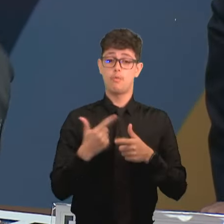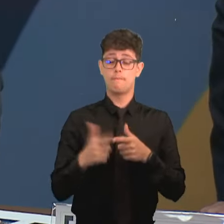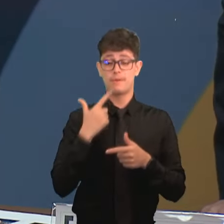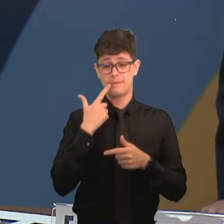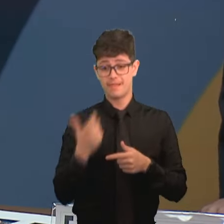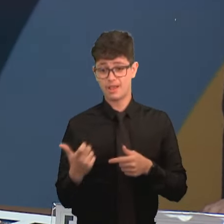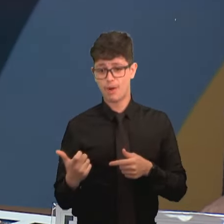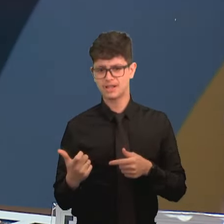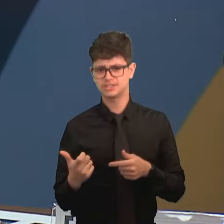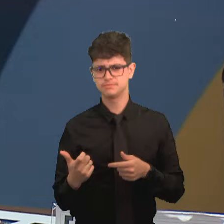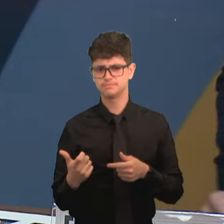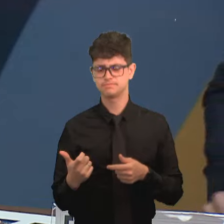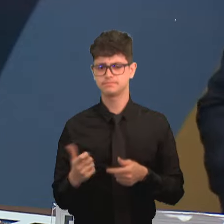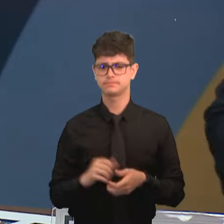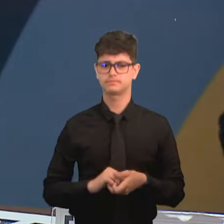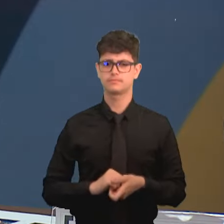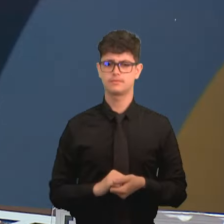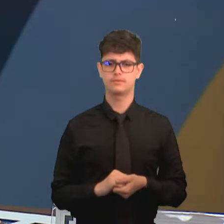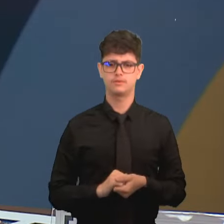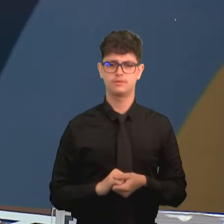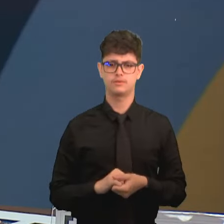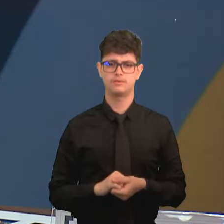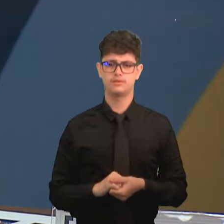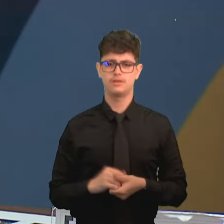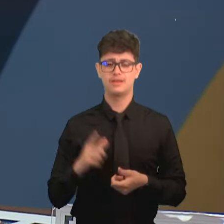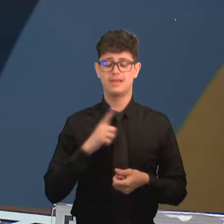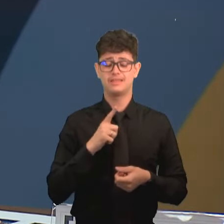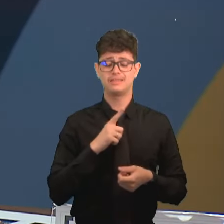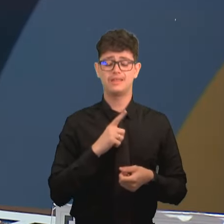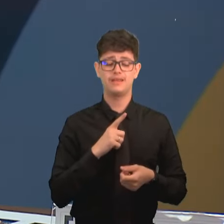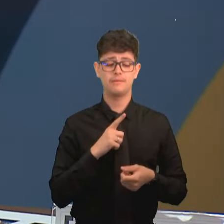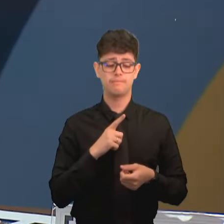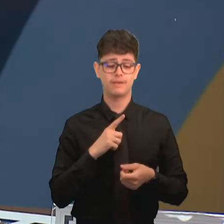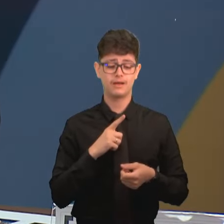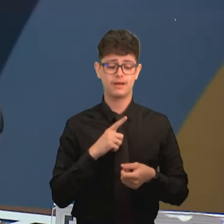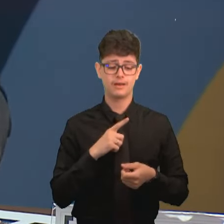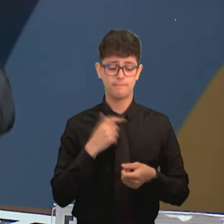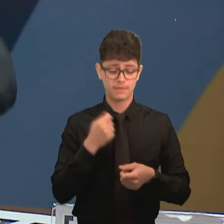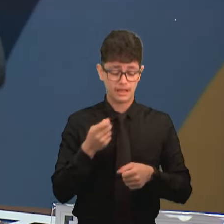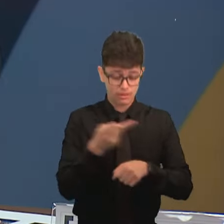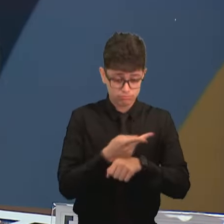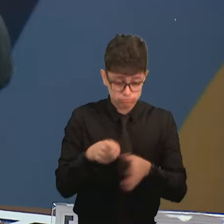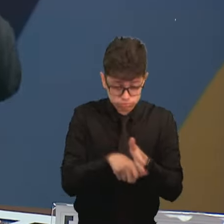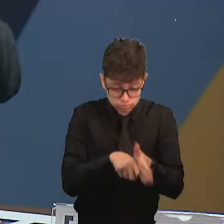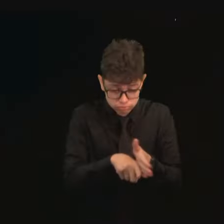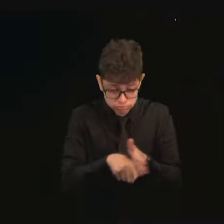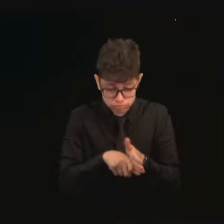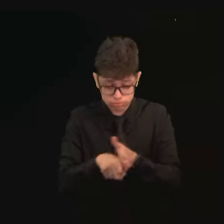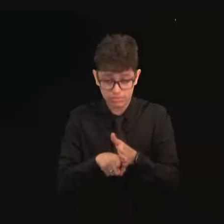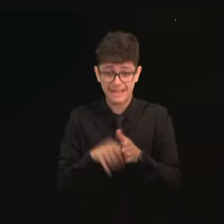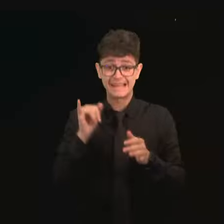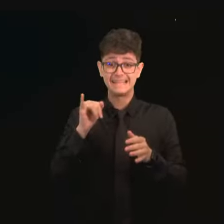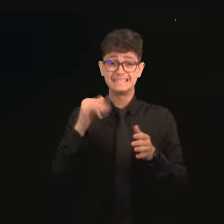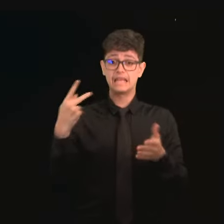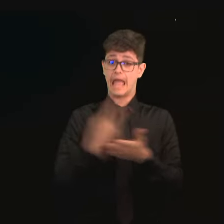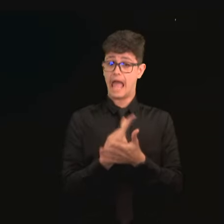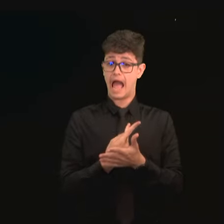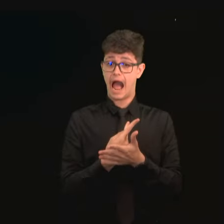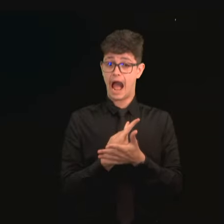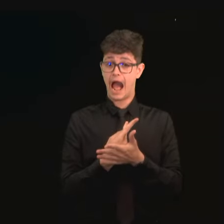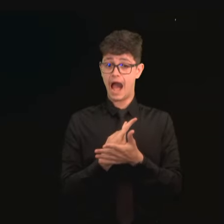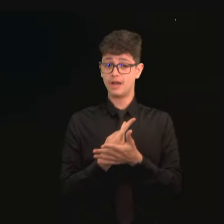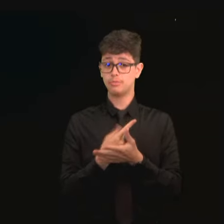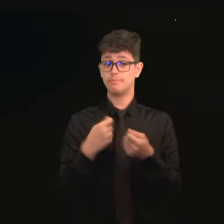Vimos uno de los grandes modelos de lenguaje para reconocimiento de contenido tóxico. Esa es una tarea hecha, por ejemplo, en una plataforma en línea